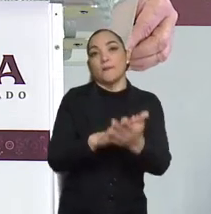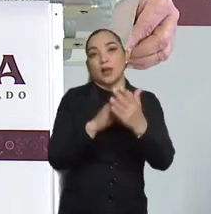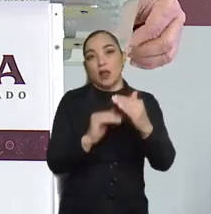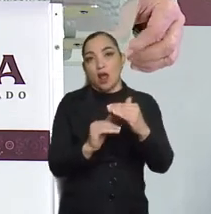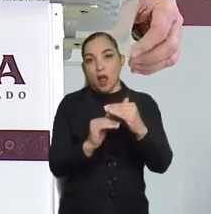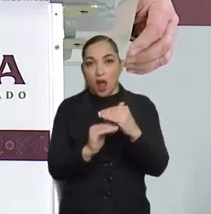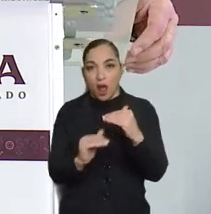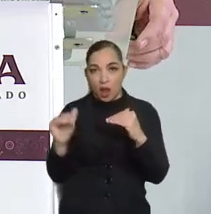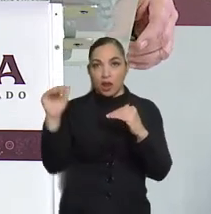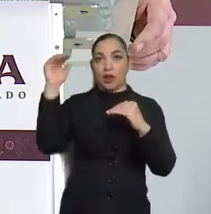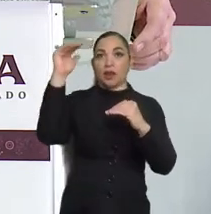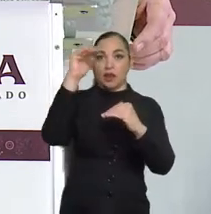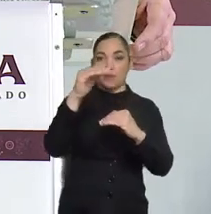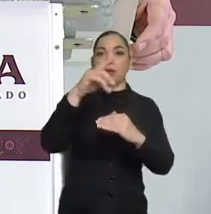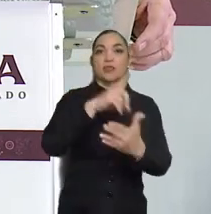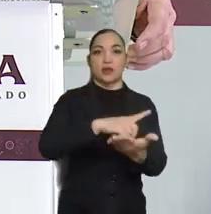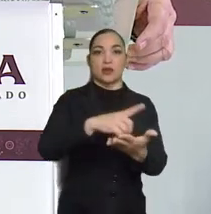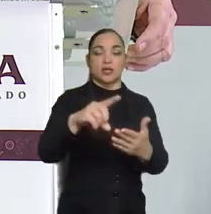del Estado.